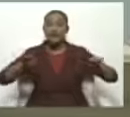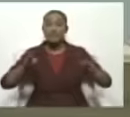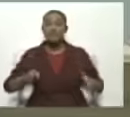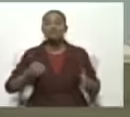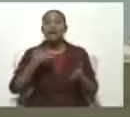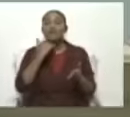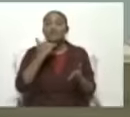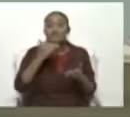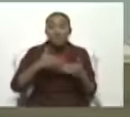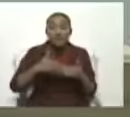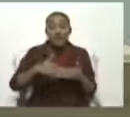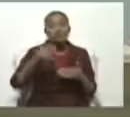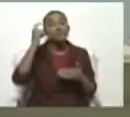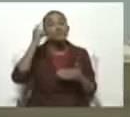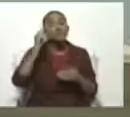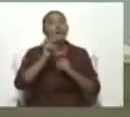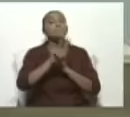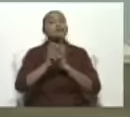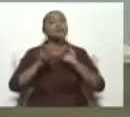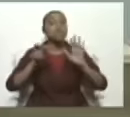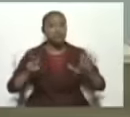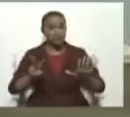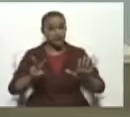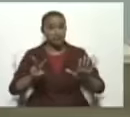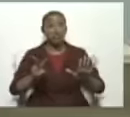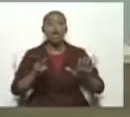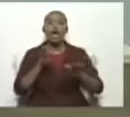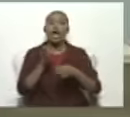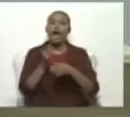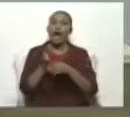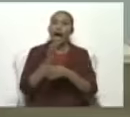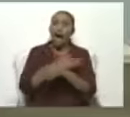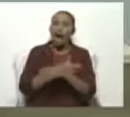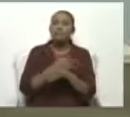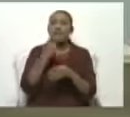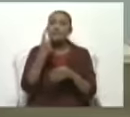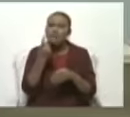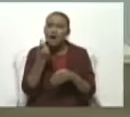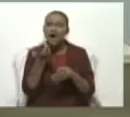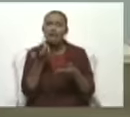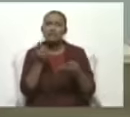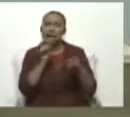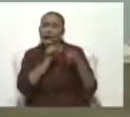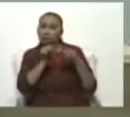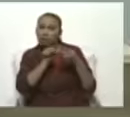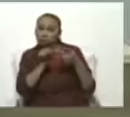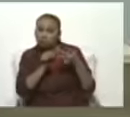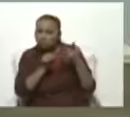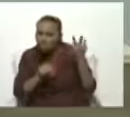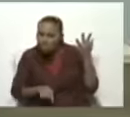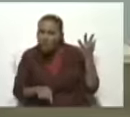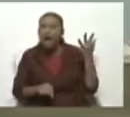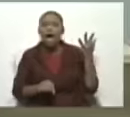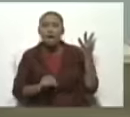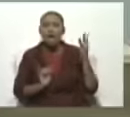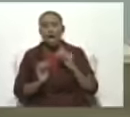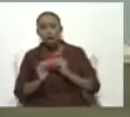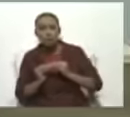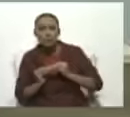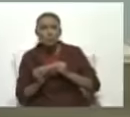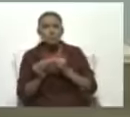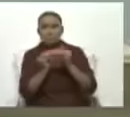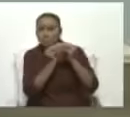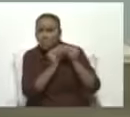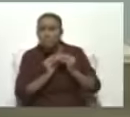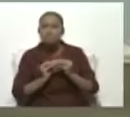queda vamos a afinar los detalles. Estamos preparados, como lo hemos venido diciendo desde el día